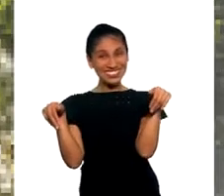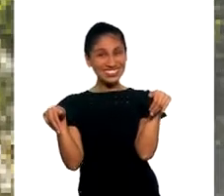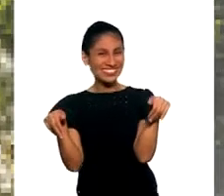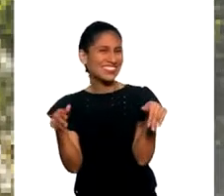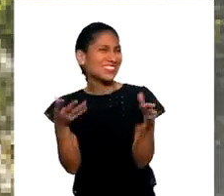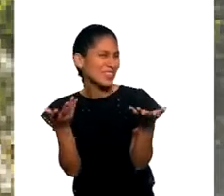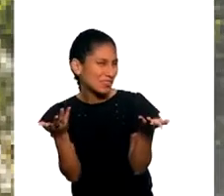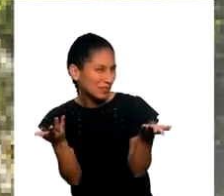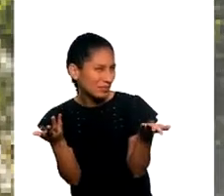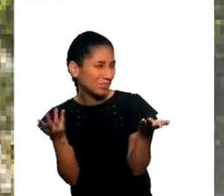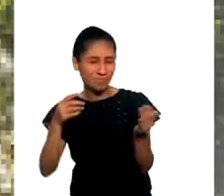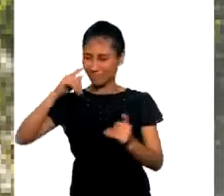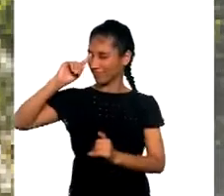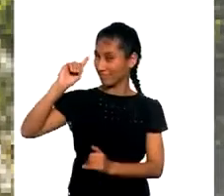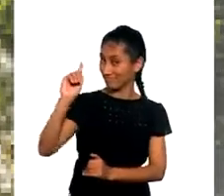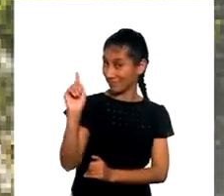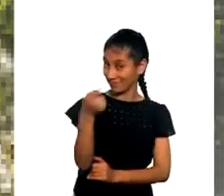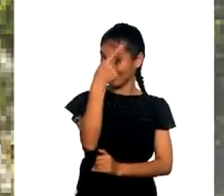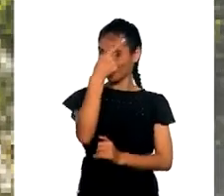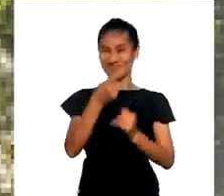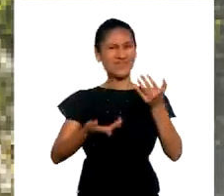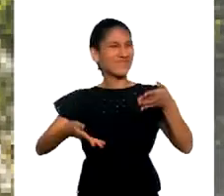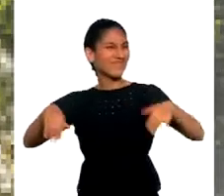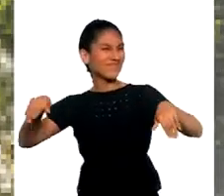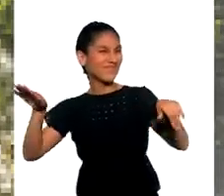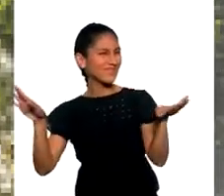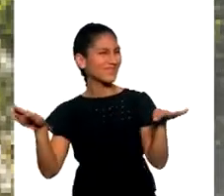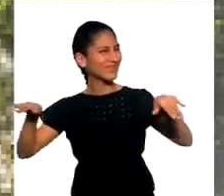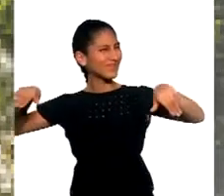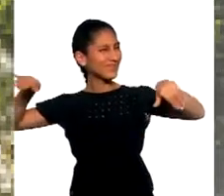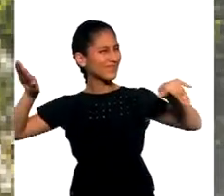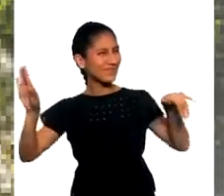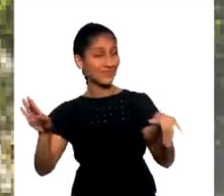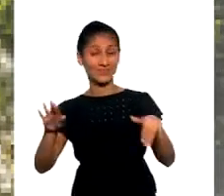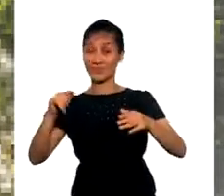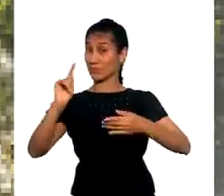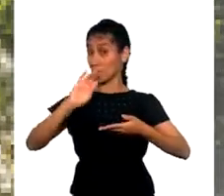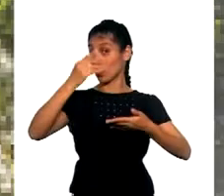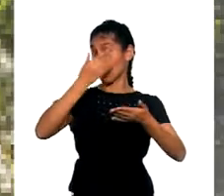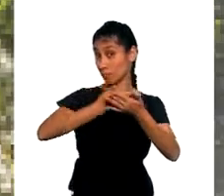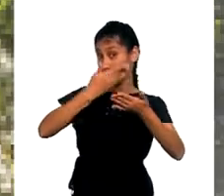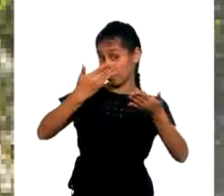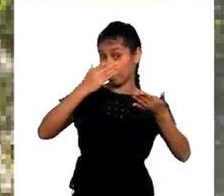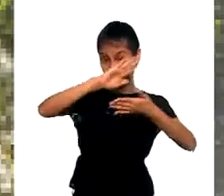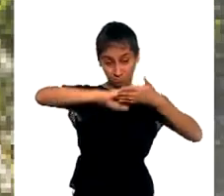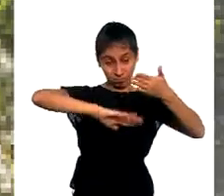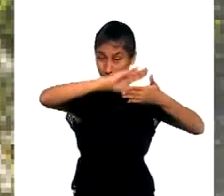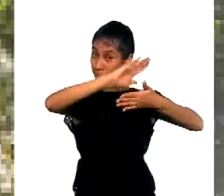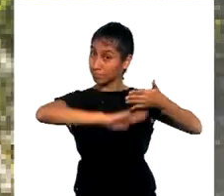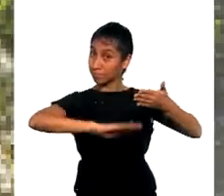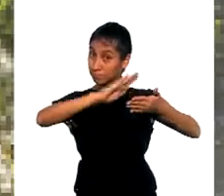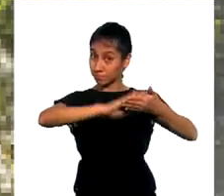pues primero lo primero tener los materiales adecuados